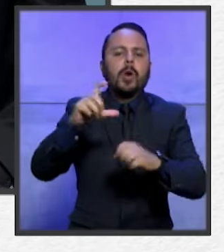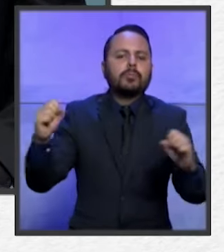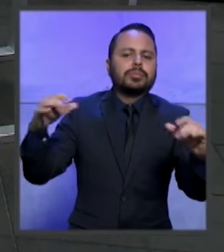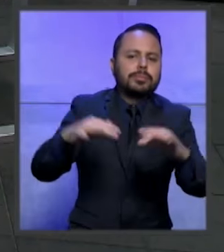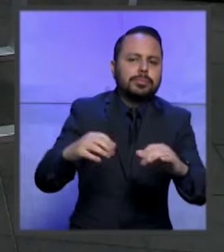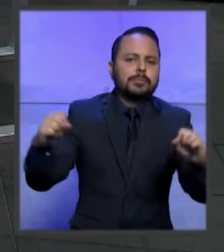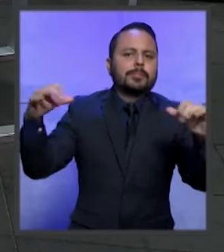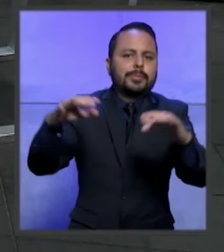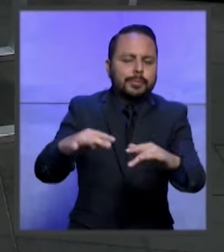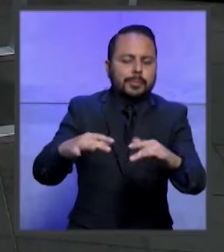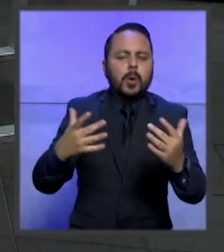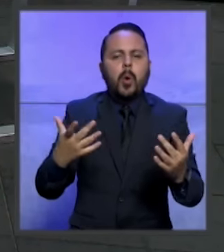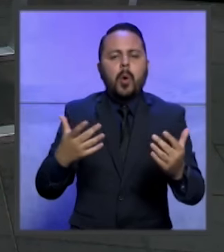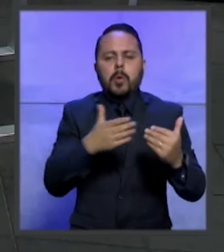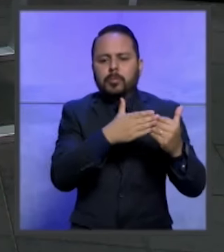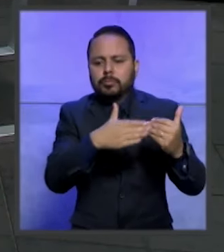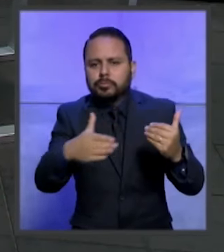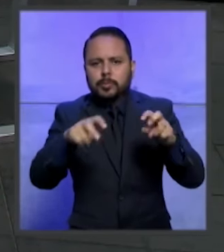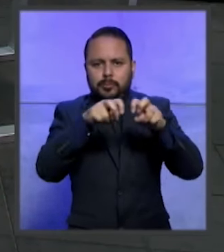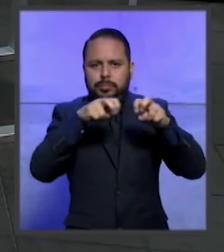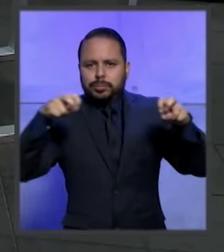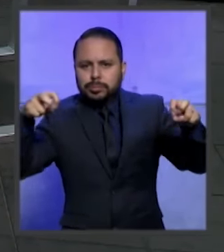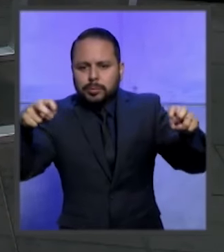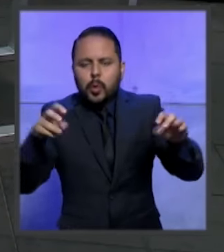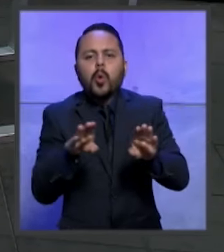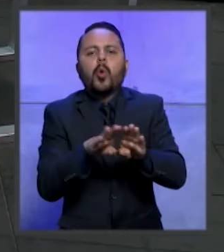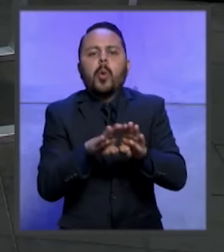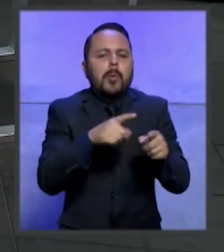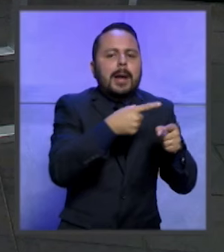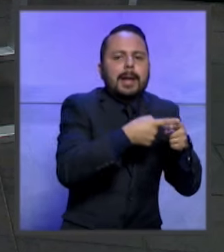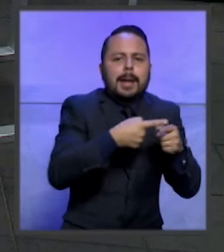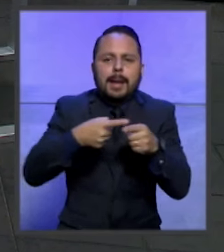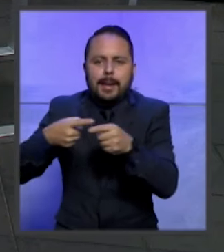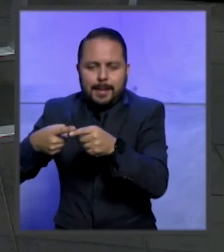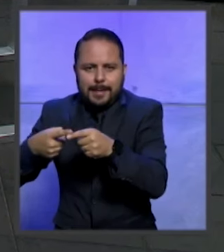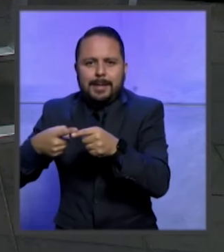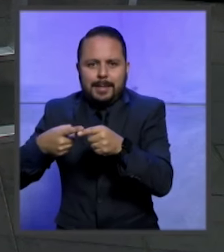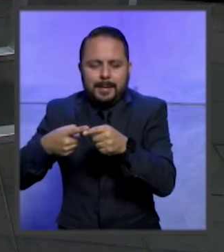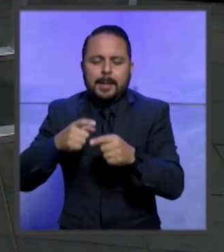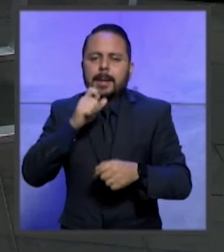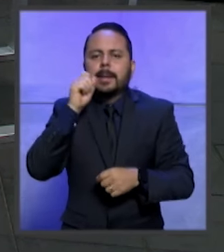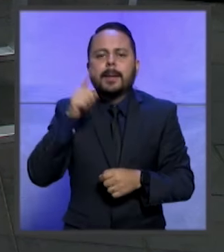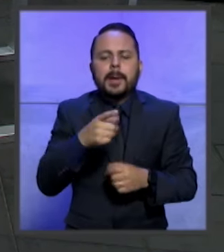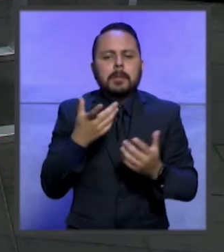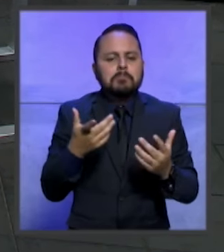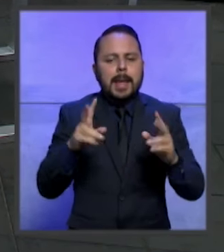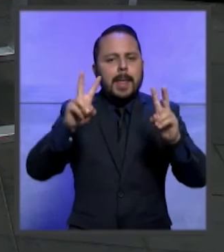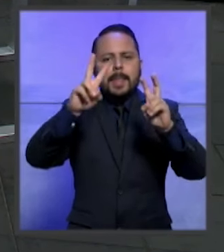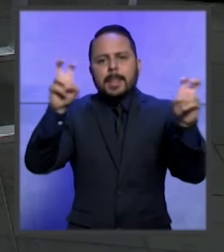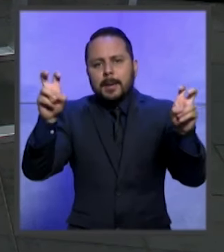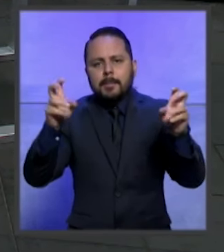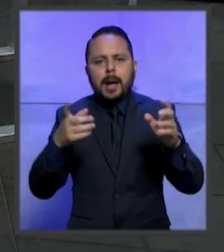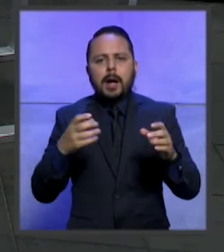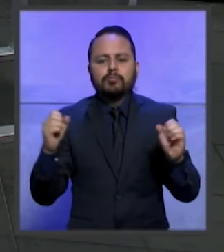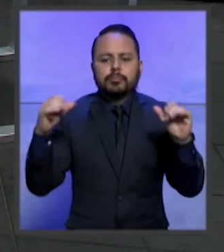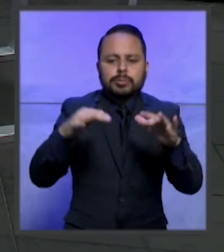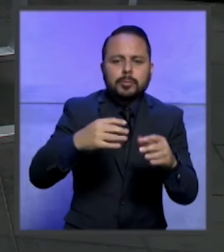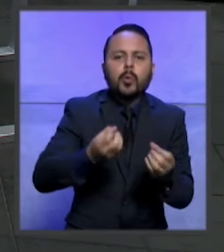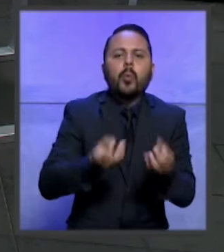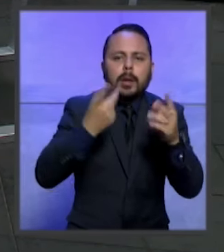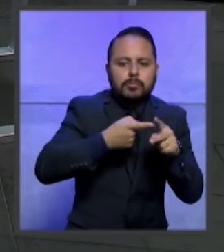sesiones Cómo se integró la la sala para la resolución sí eh Cómo se da el tema de la